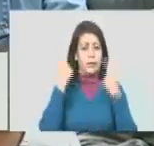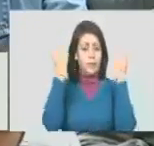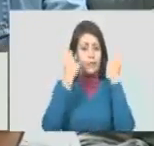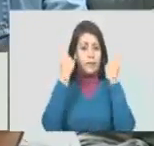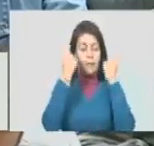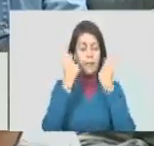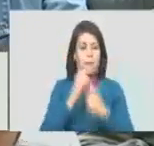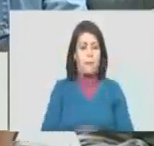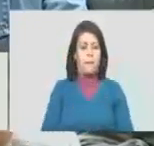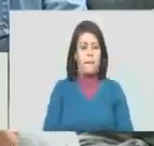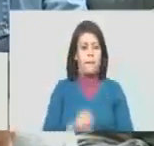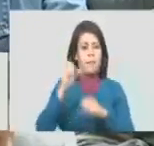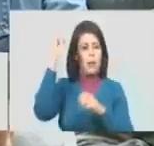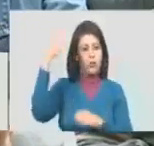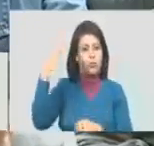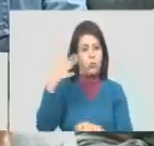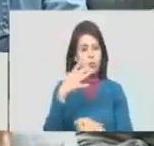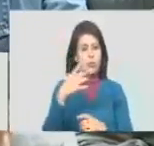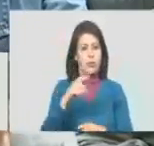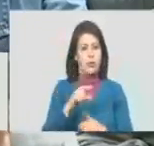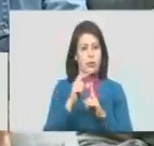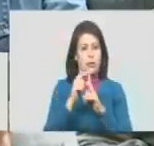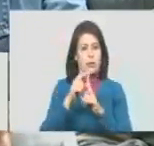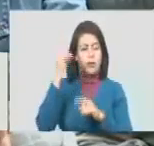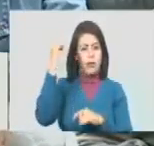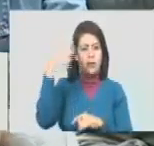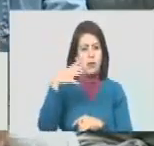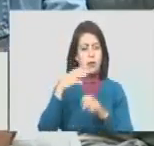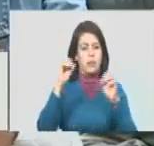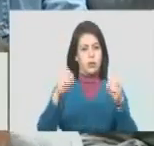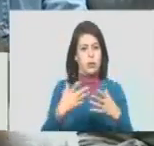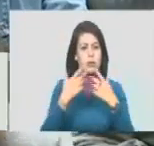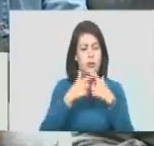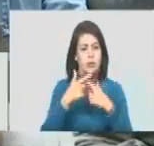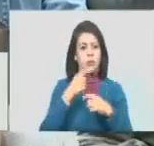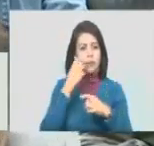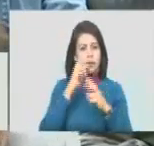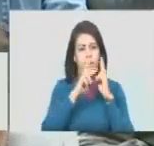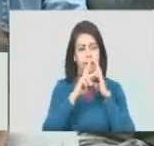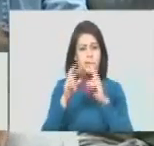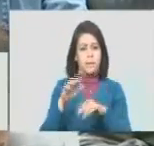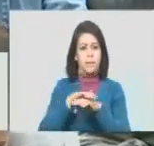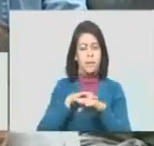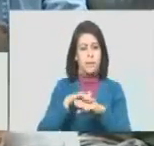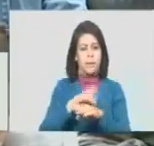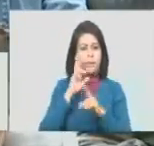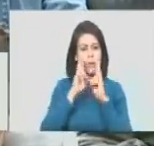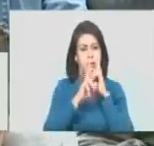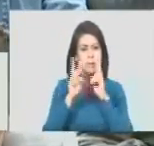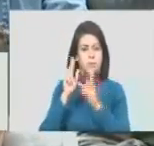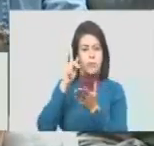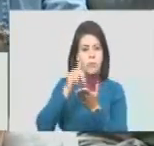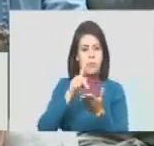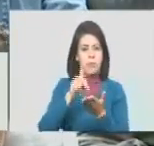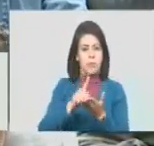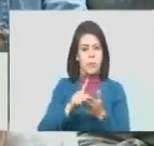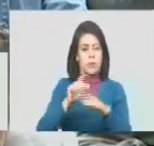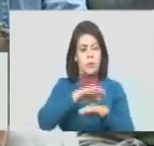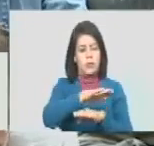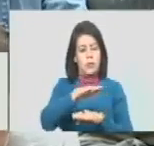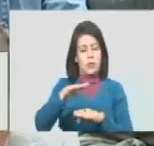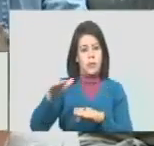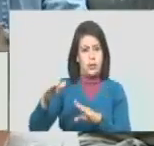celebración. Su luz, un fragmento, su luz, su magia, su verdor que asombra, y a sus orillas de